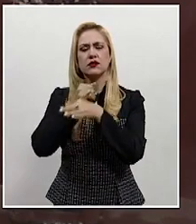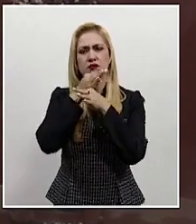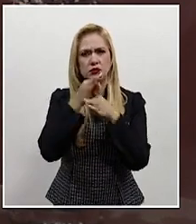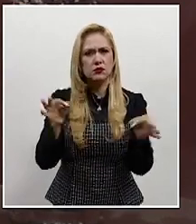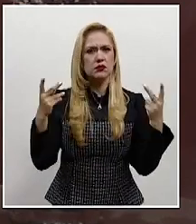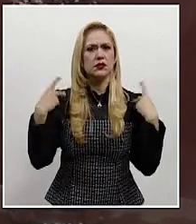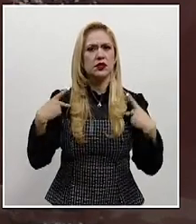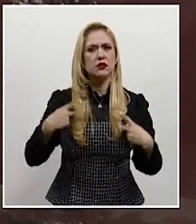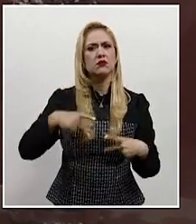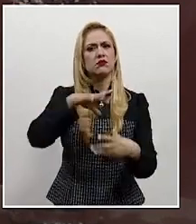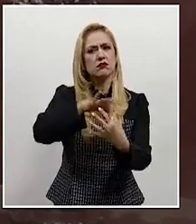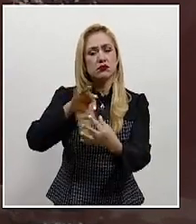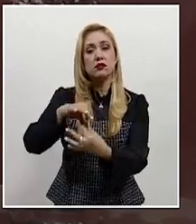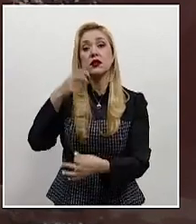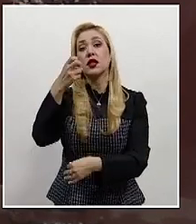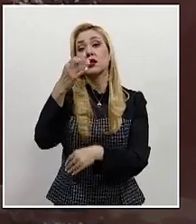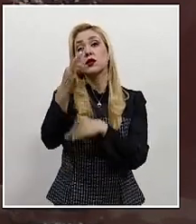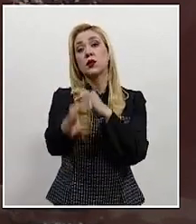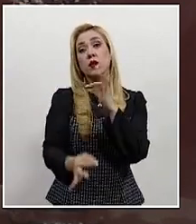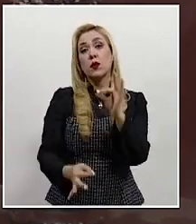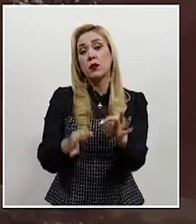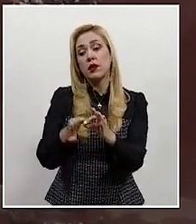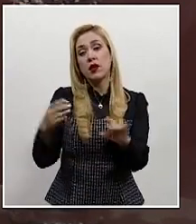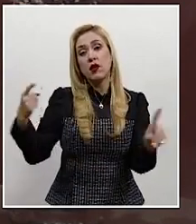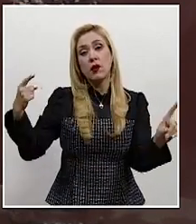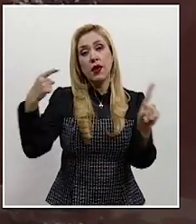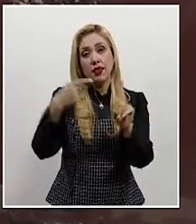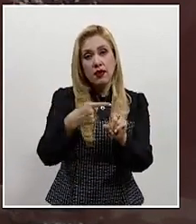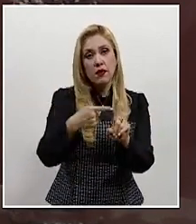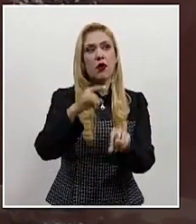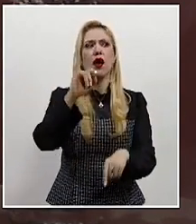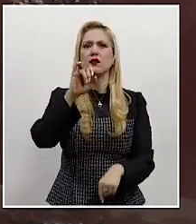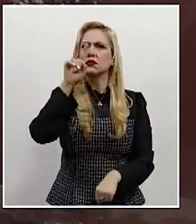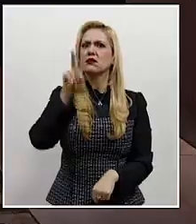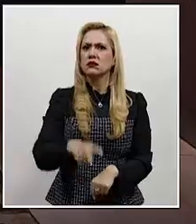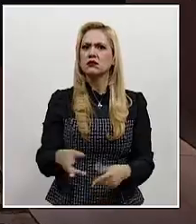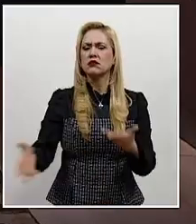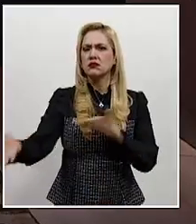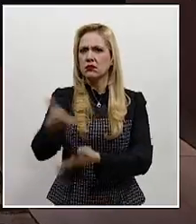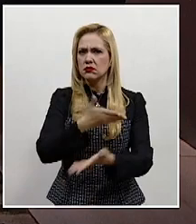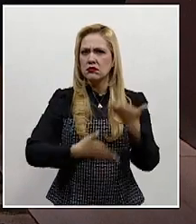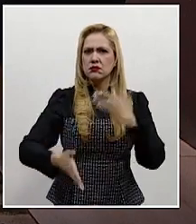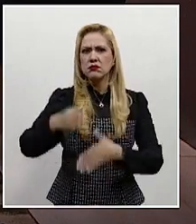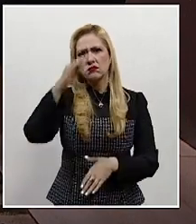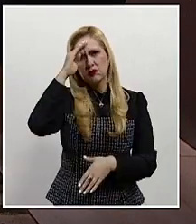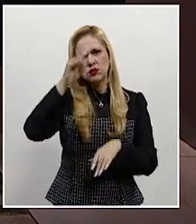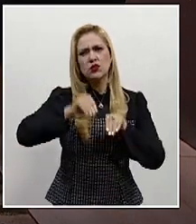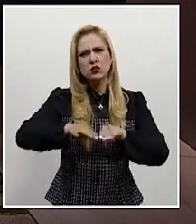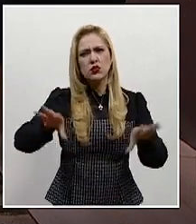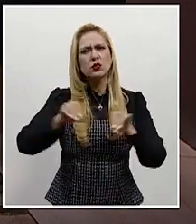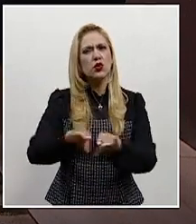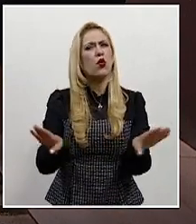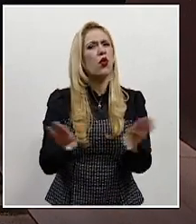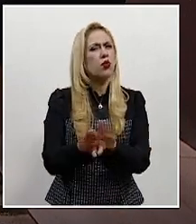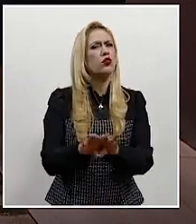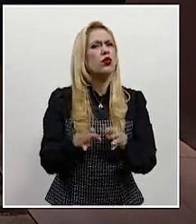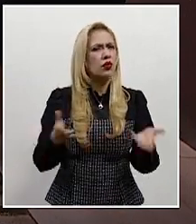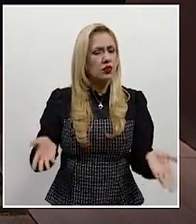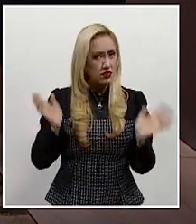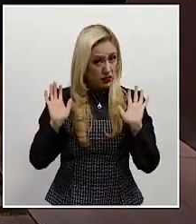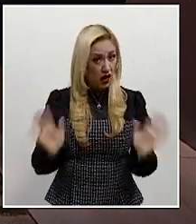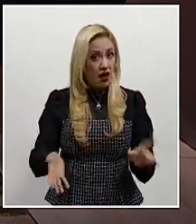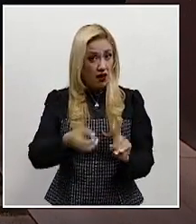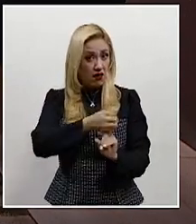nos hace precisamente cumplir uno de los objetivos. ¿Esta parte de la comunicación ya se tiene pensado cómo se va a hacer? O sea, ¿eso sí está